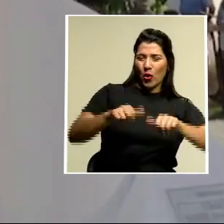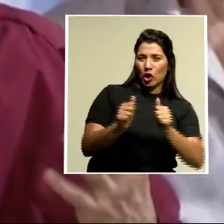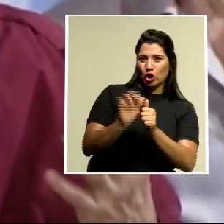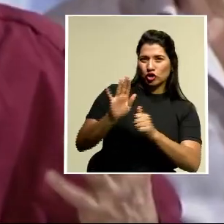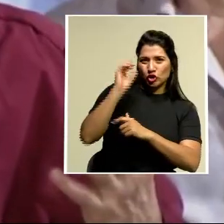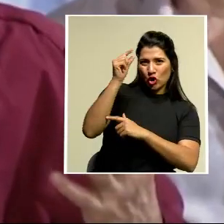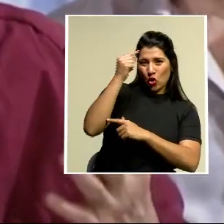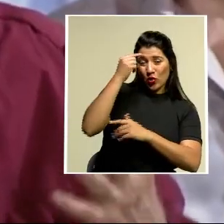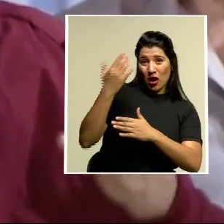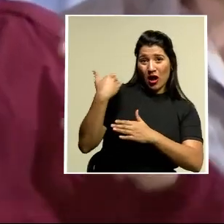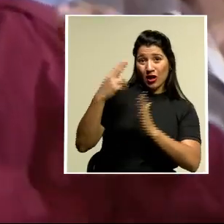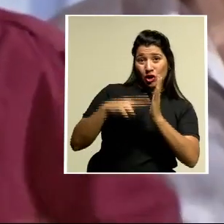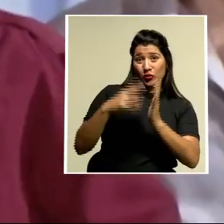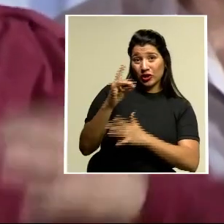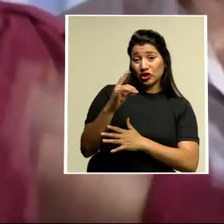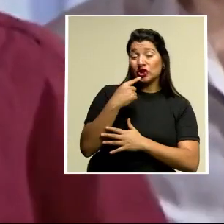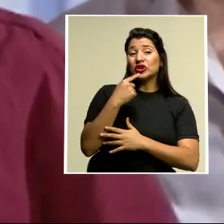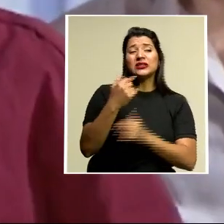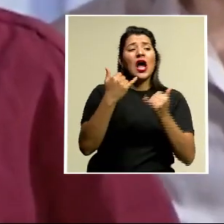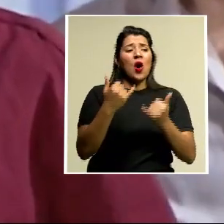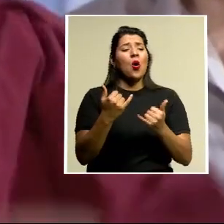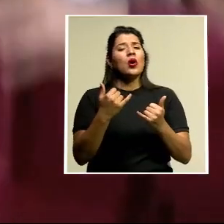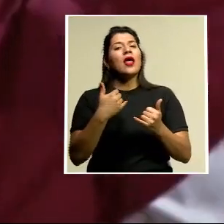vida para seguir en el poder en Nicaragua.